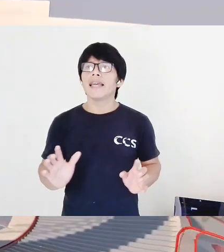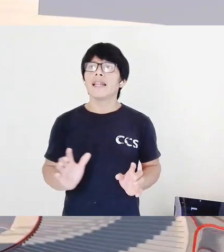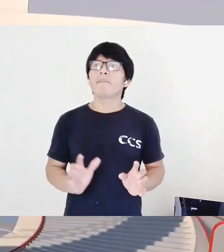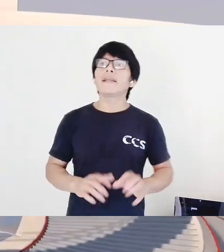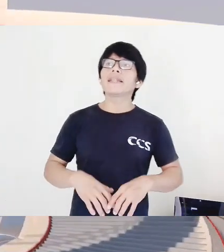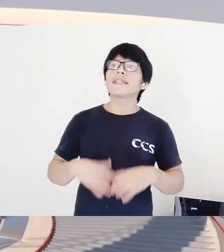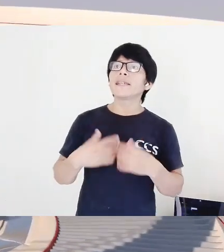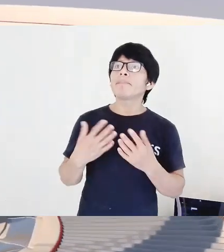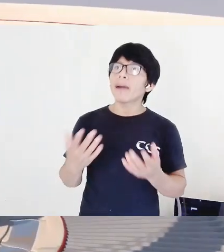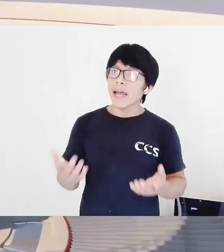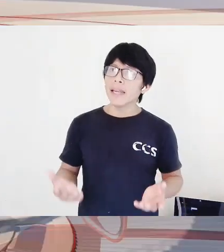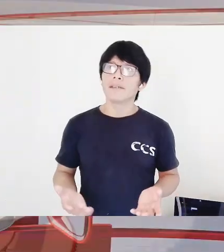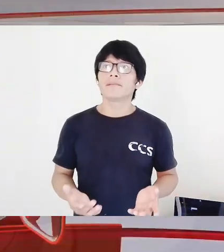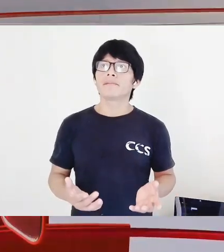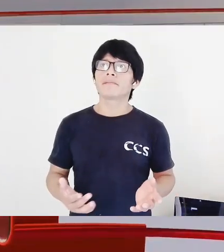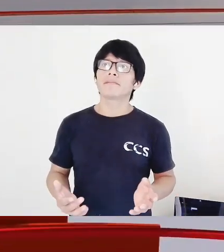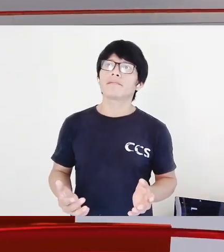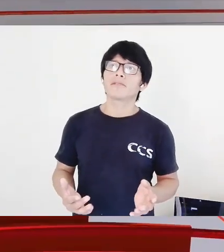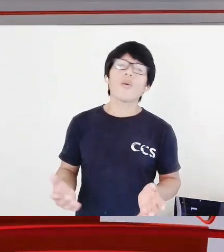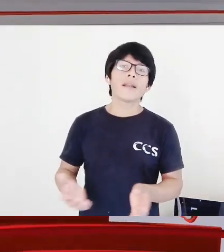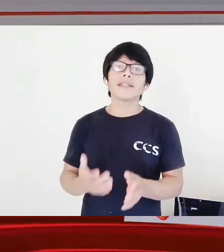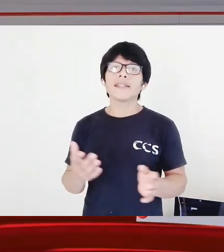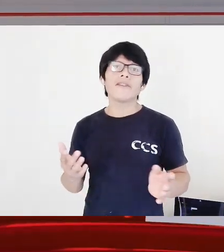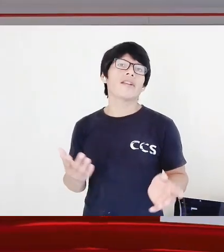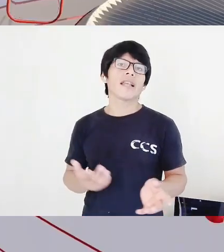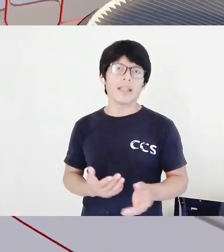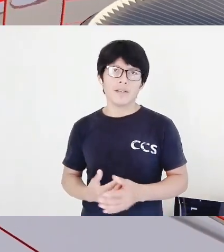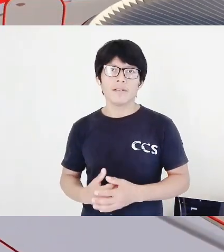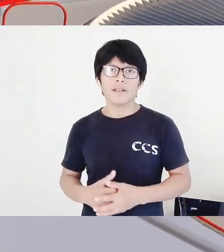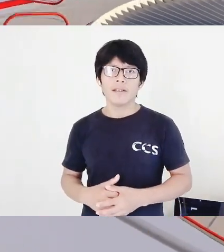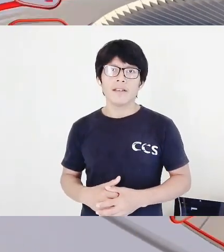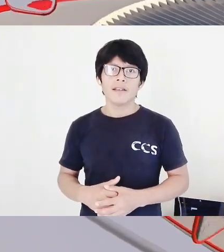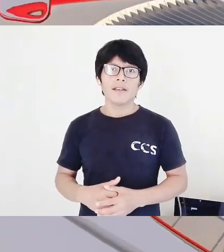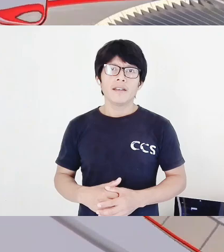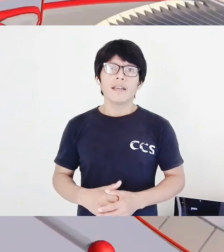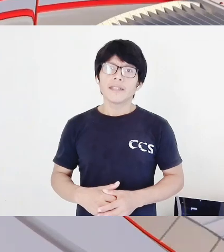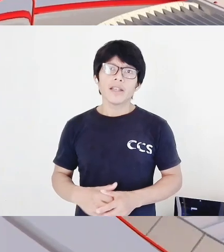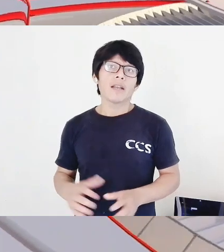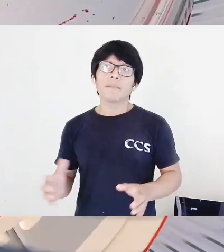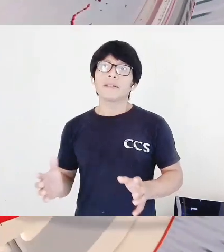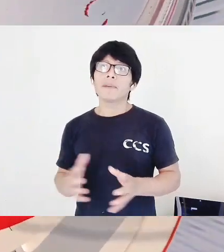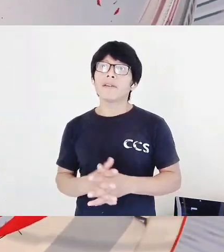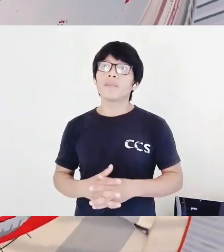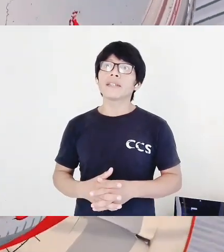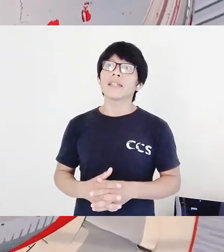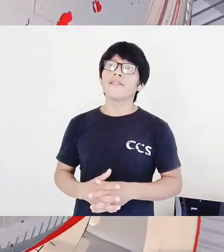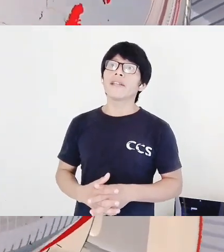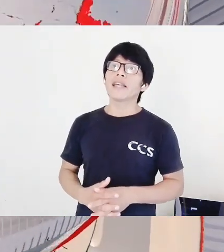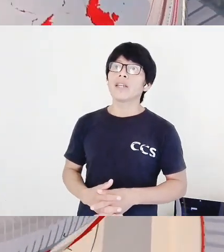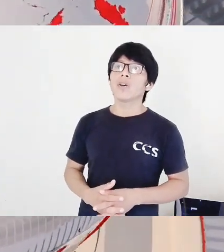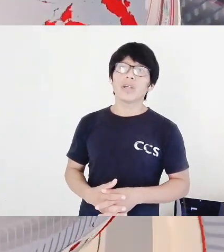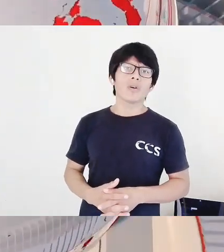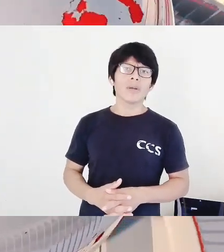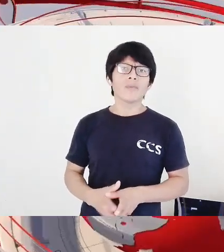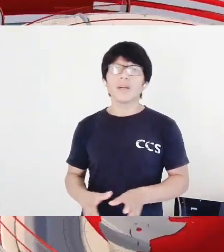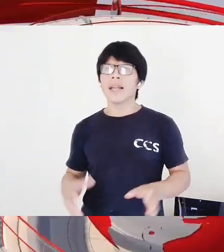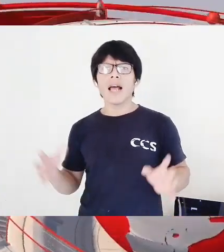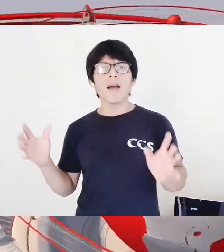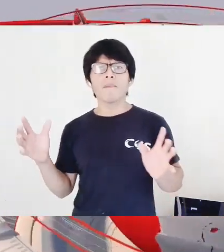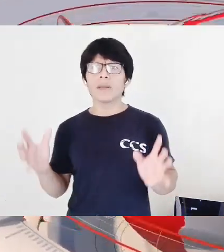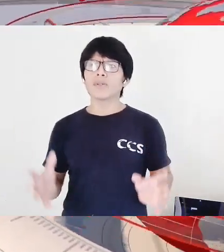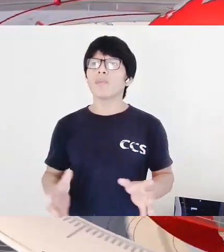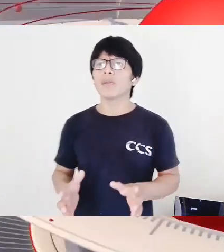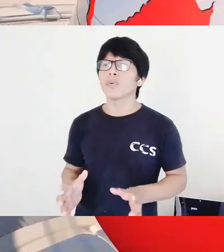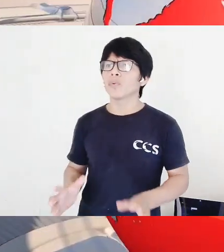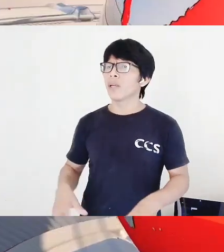ser el principal comerciante de fentanilo. En serio, el principal comerciante de fentanilo. Y el gobierno federal